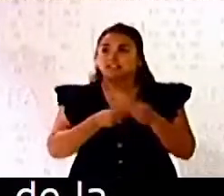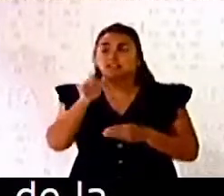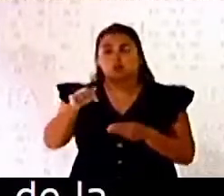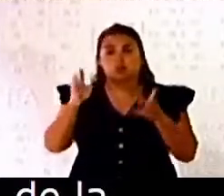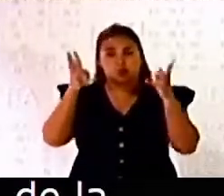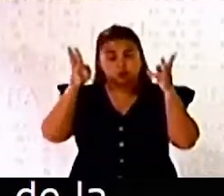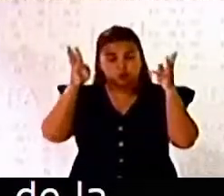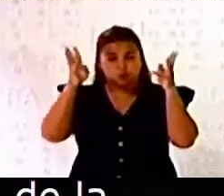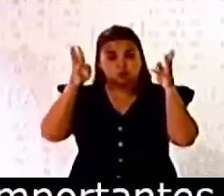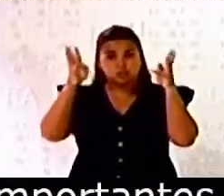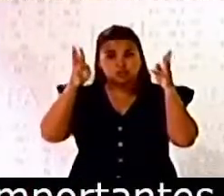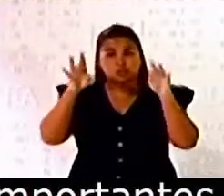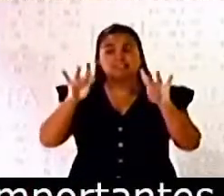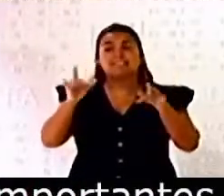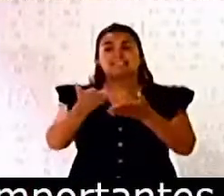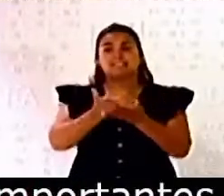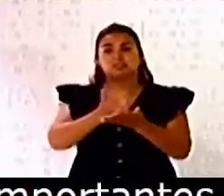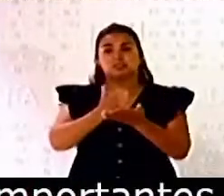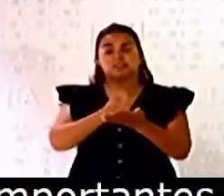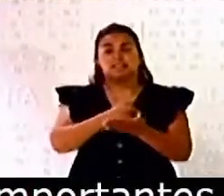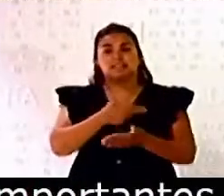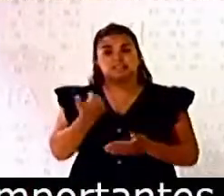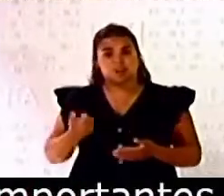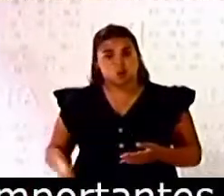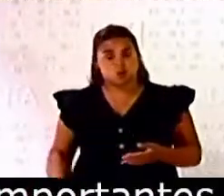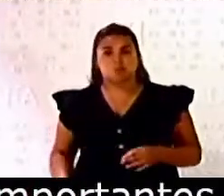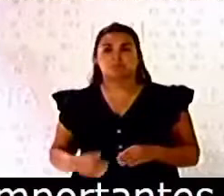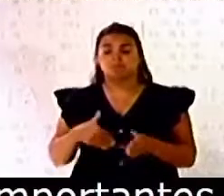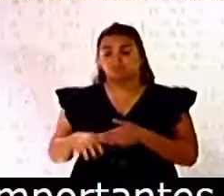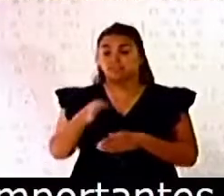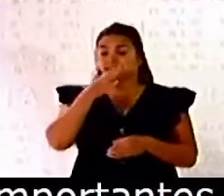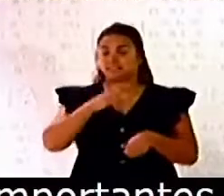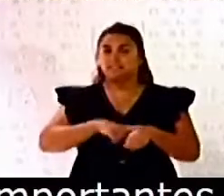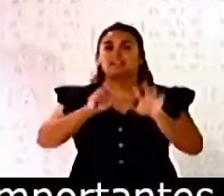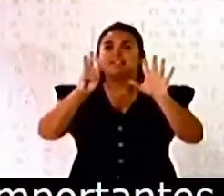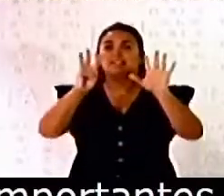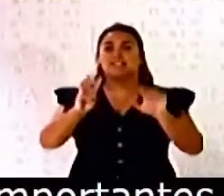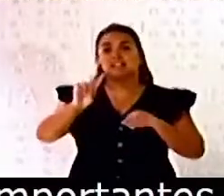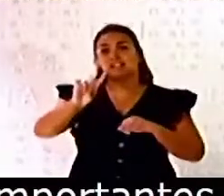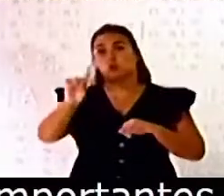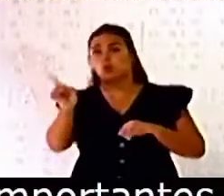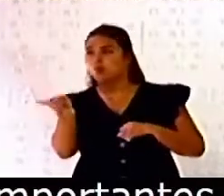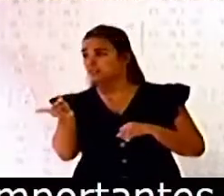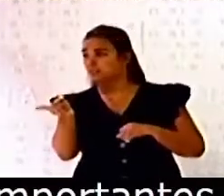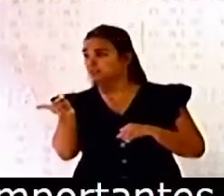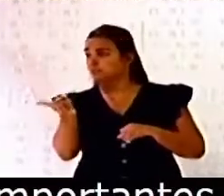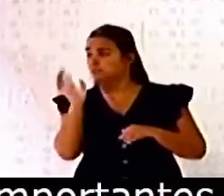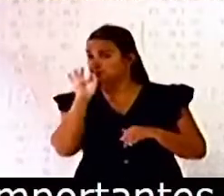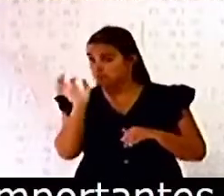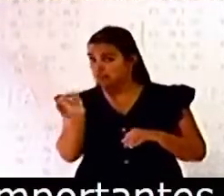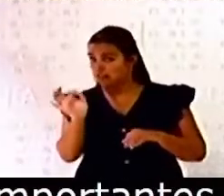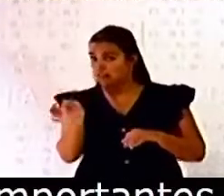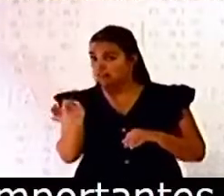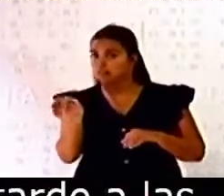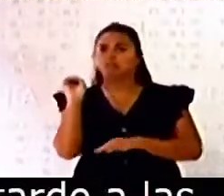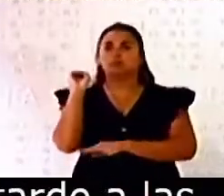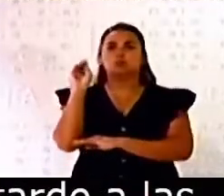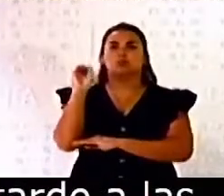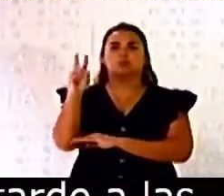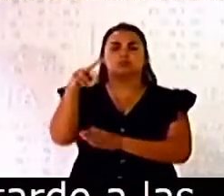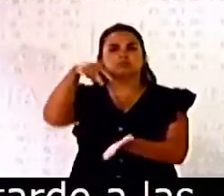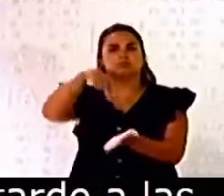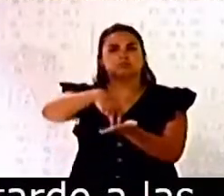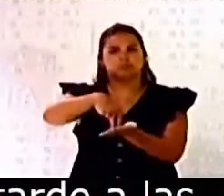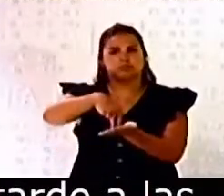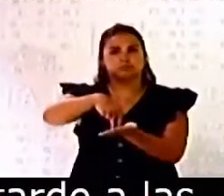Consejo Interterritorial de Salud. Esta tarde a las 6:15, Concha, si no digo mal la hora, comparecerá ante todos